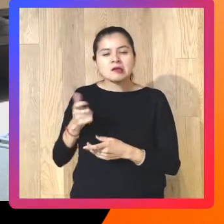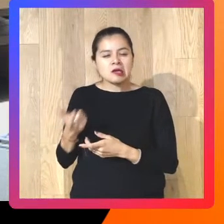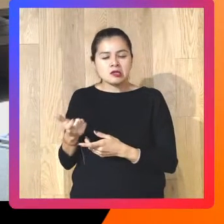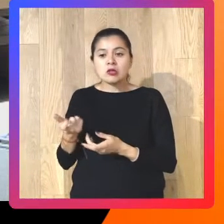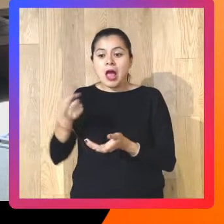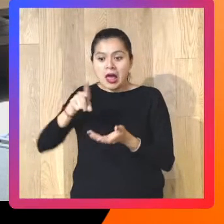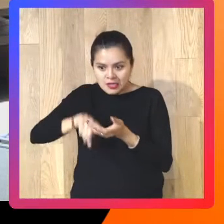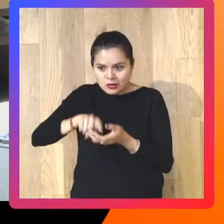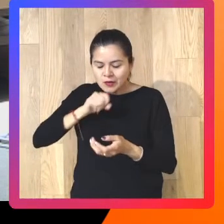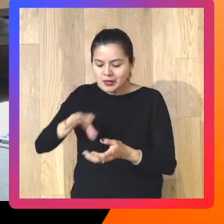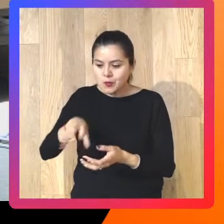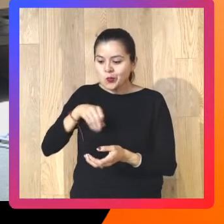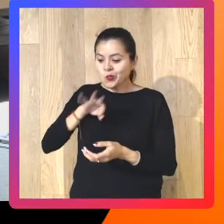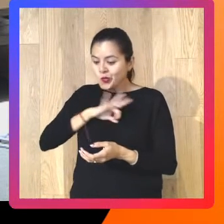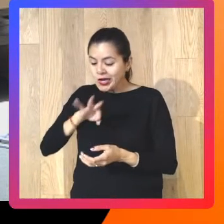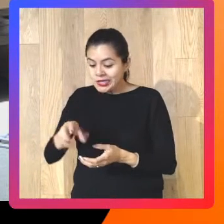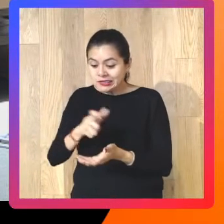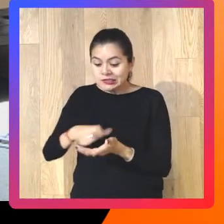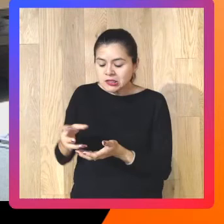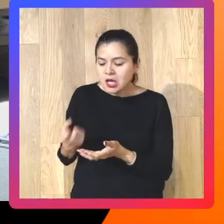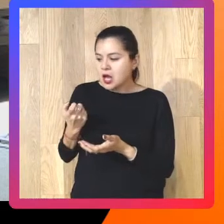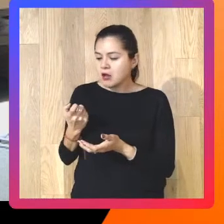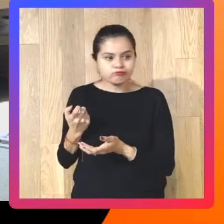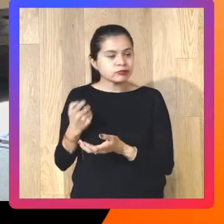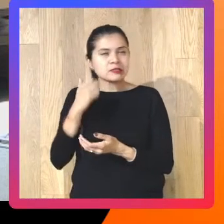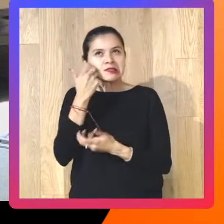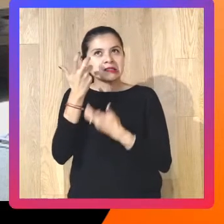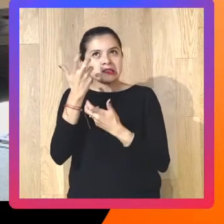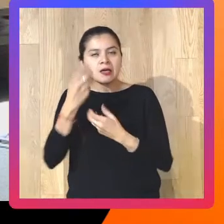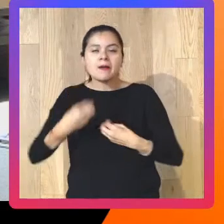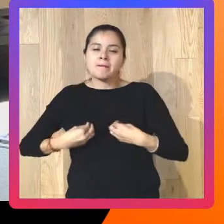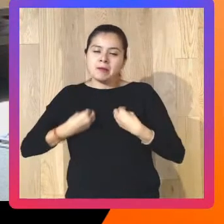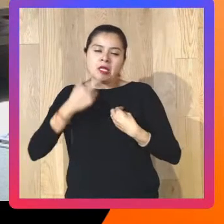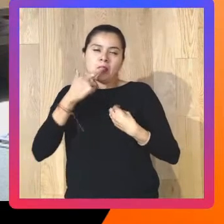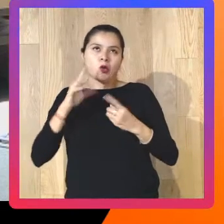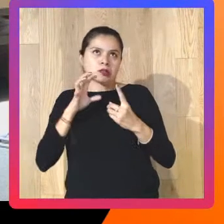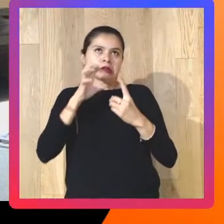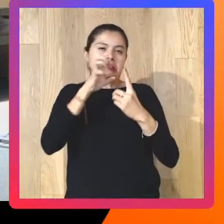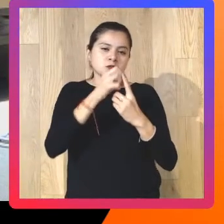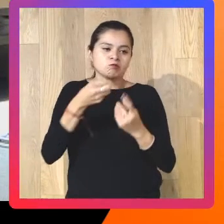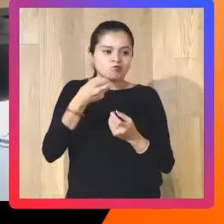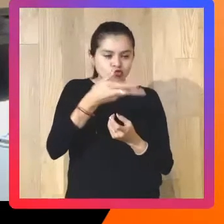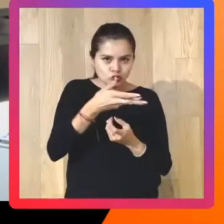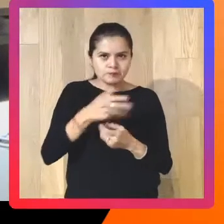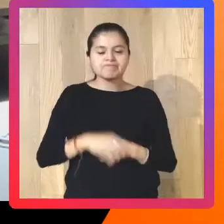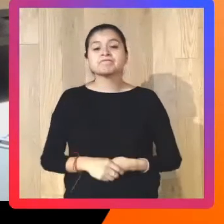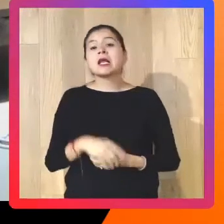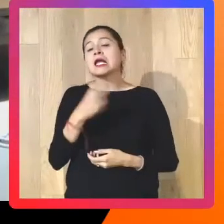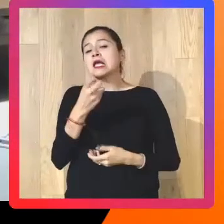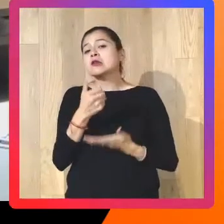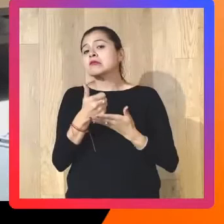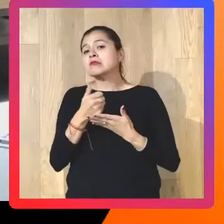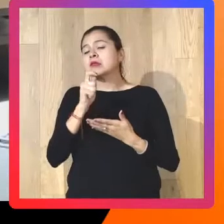ese ingreso digno que les permite, digamos, aspirar a una vida mejor. Curiosamente, esto genera también